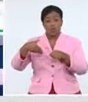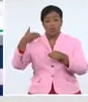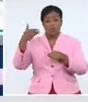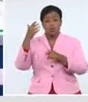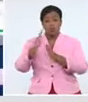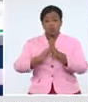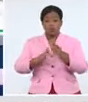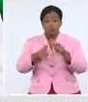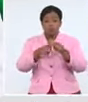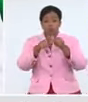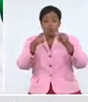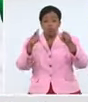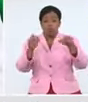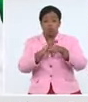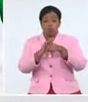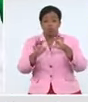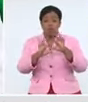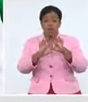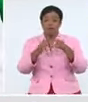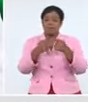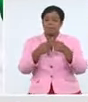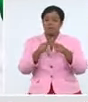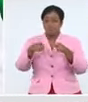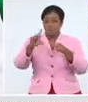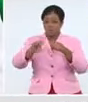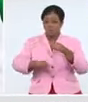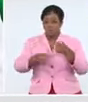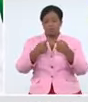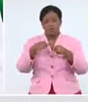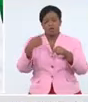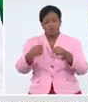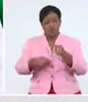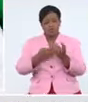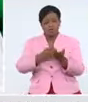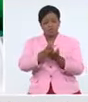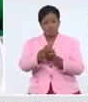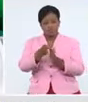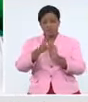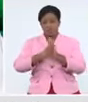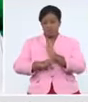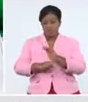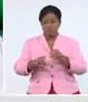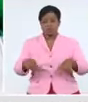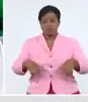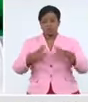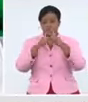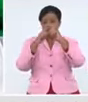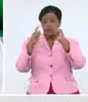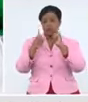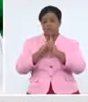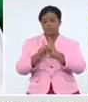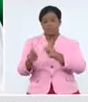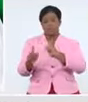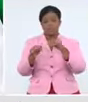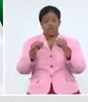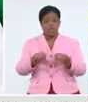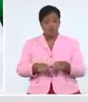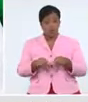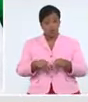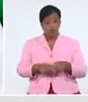explicaba, pero tenemos que seguir cumpliendo todas las medidas higiénico-sanitarias. Hemos ido ahora a un proceso